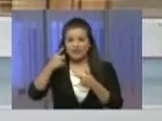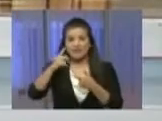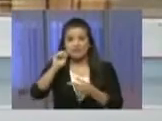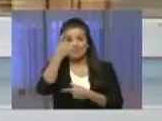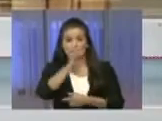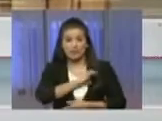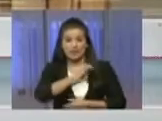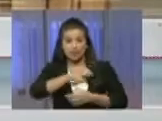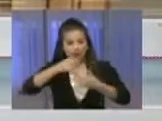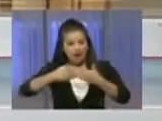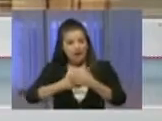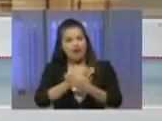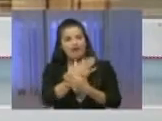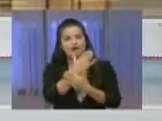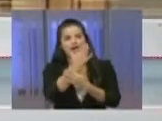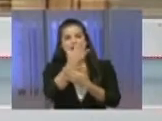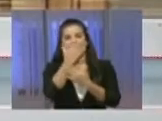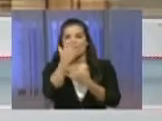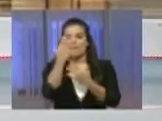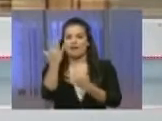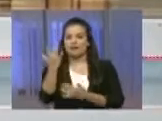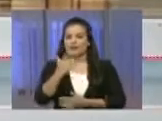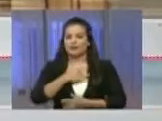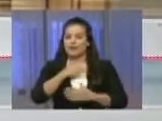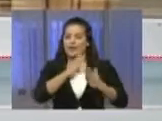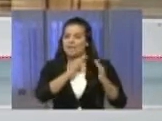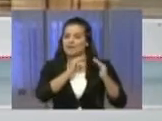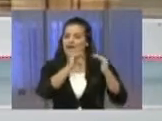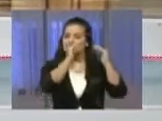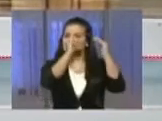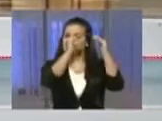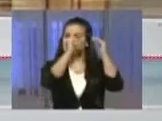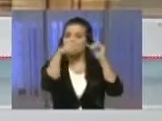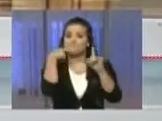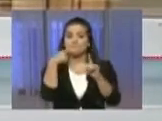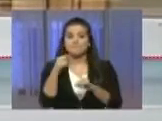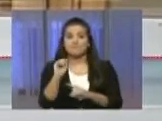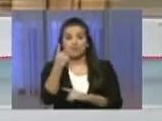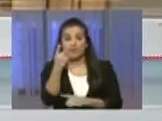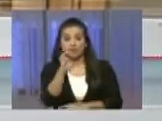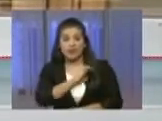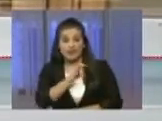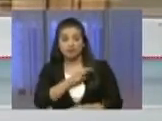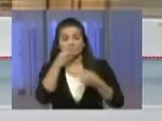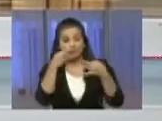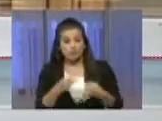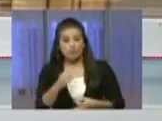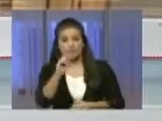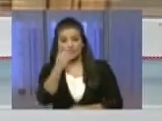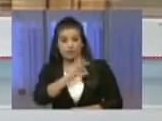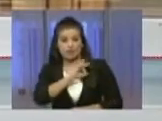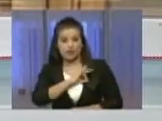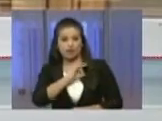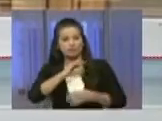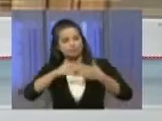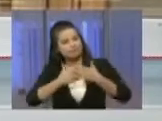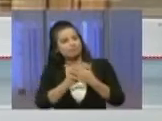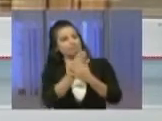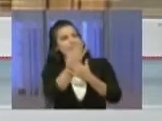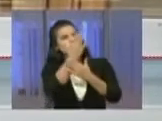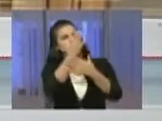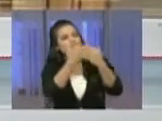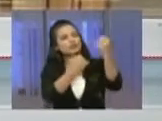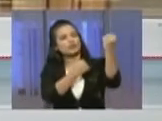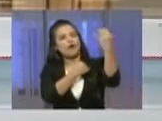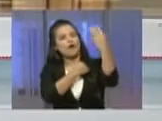enero con un Alo de esperanza y el primero de enero será el amanecer de un sol rojo